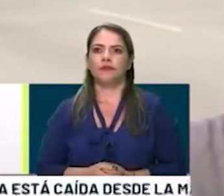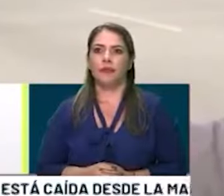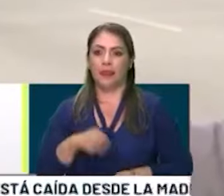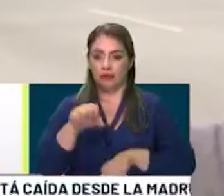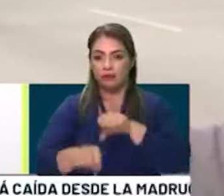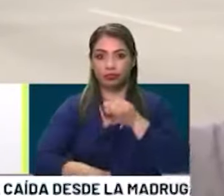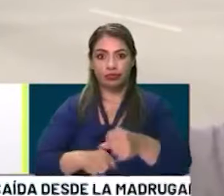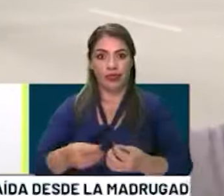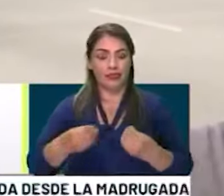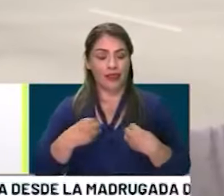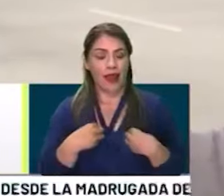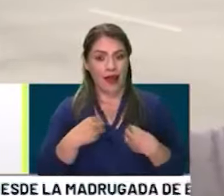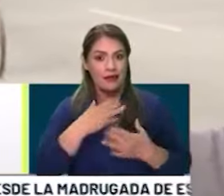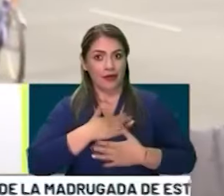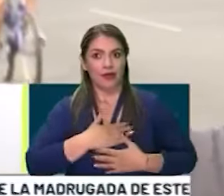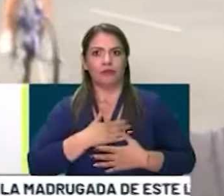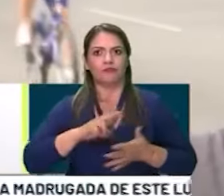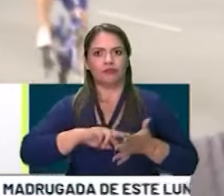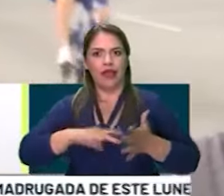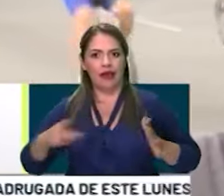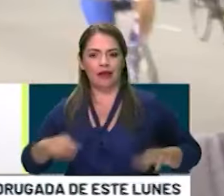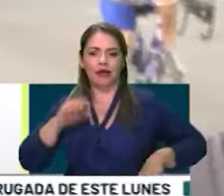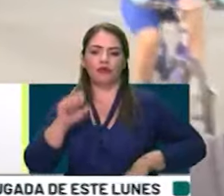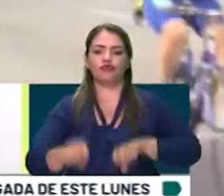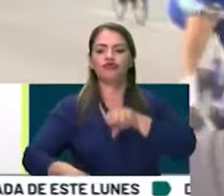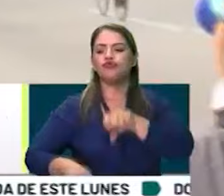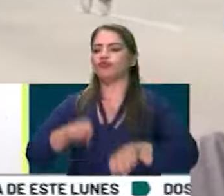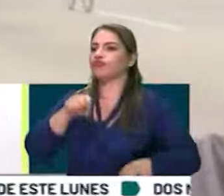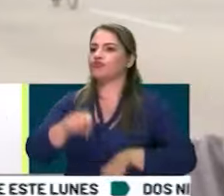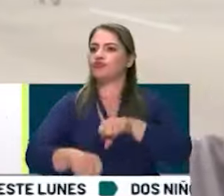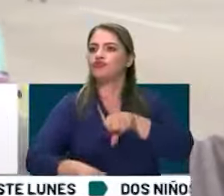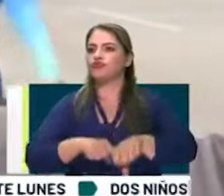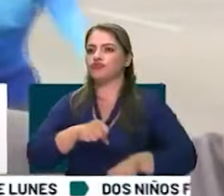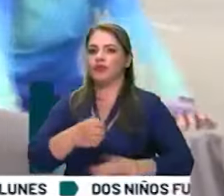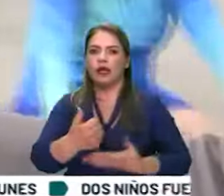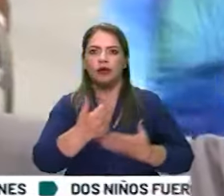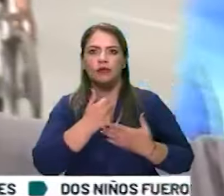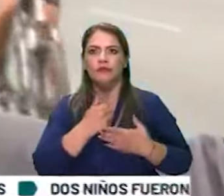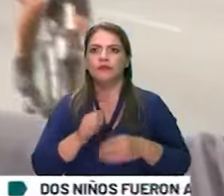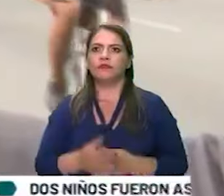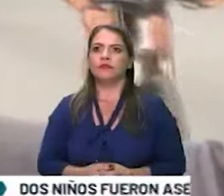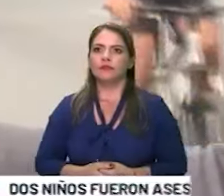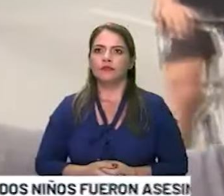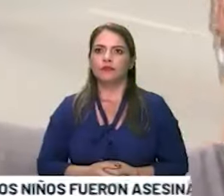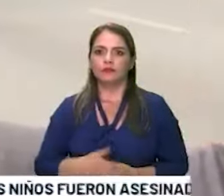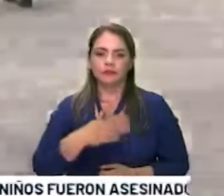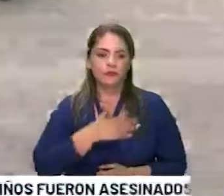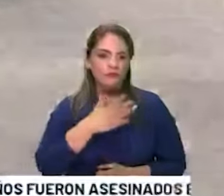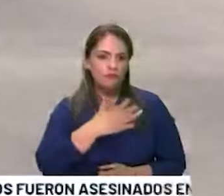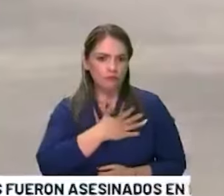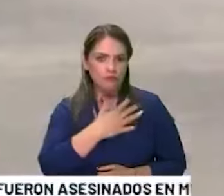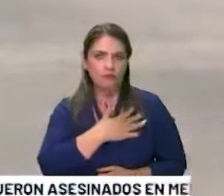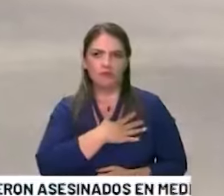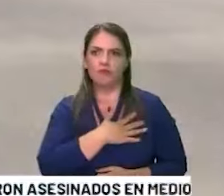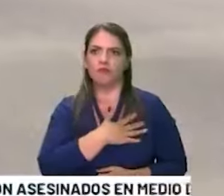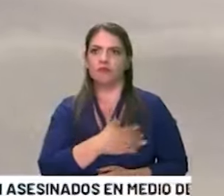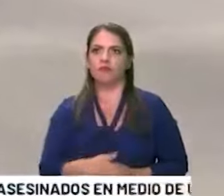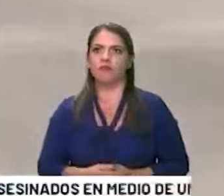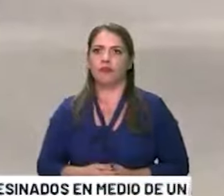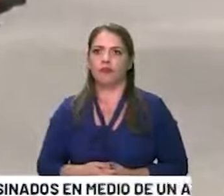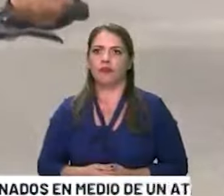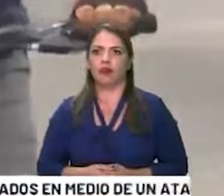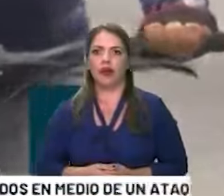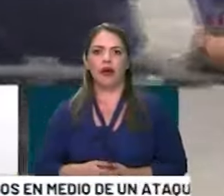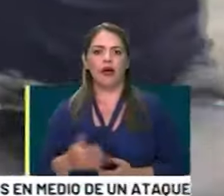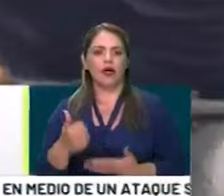con técnica o hasta donde pueda lo hace con técnica, le ayuda a nivel cardiovascular, le ayuda a estar en